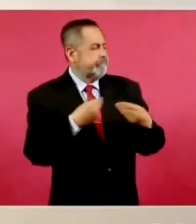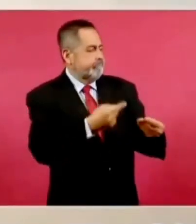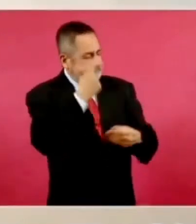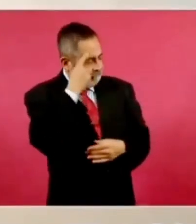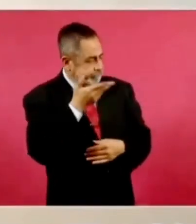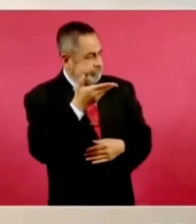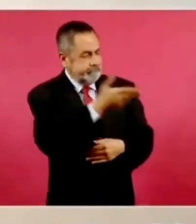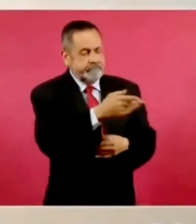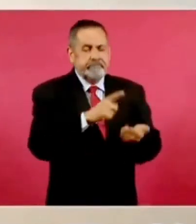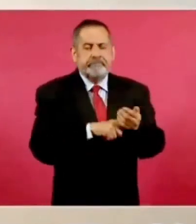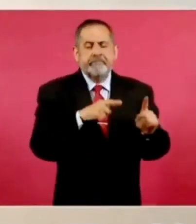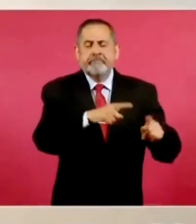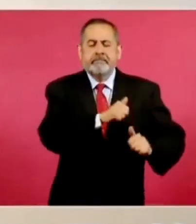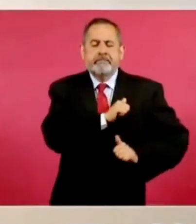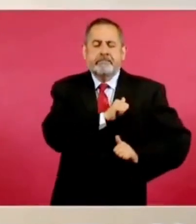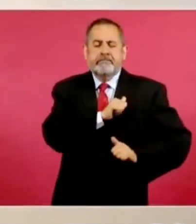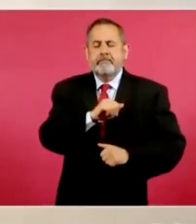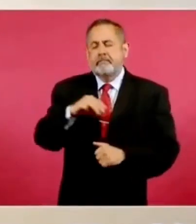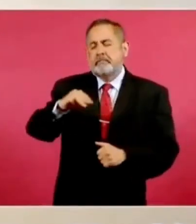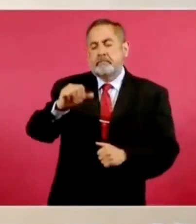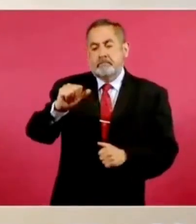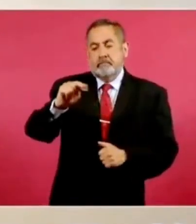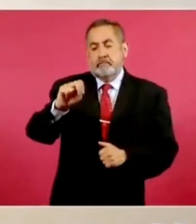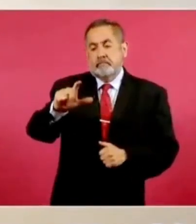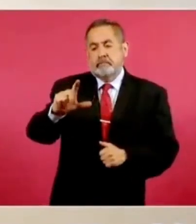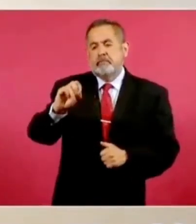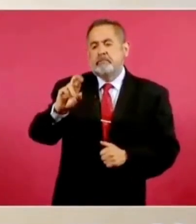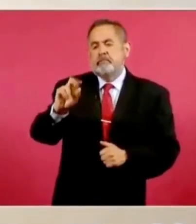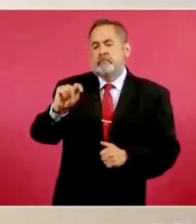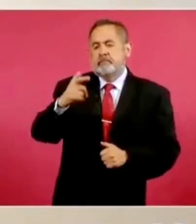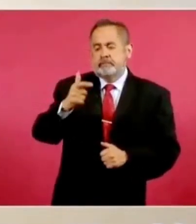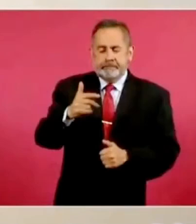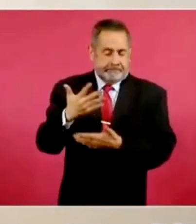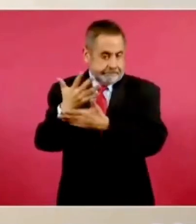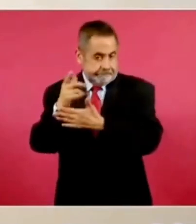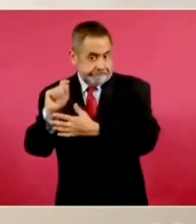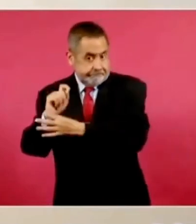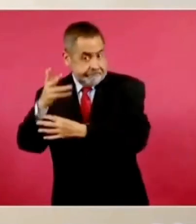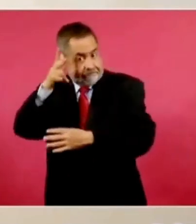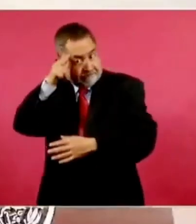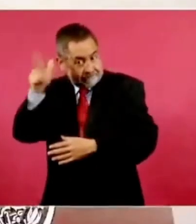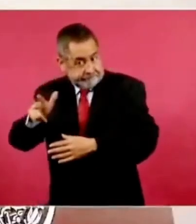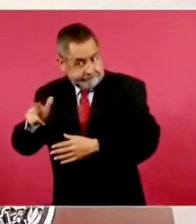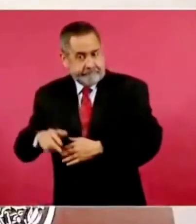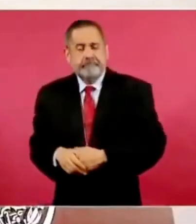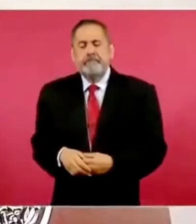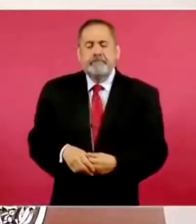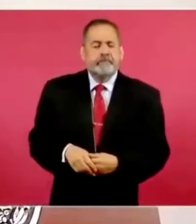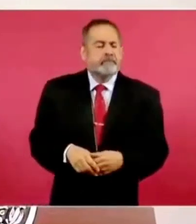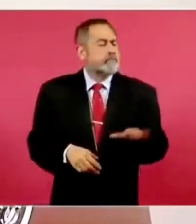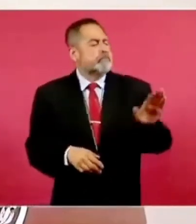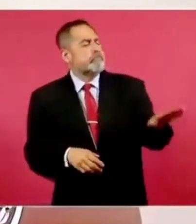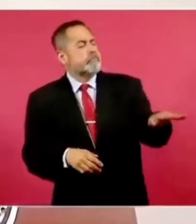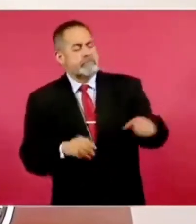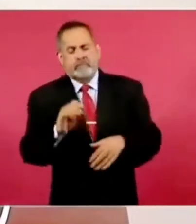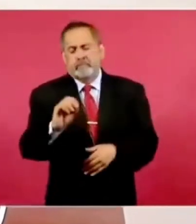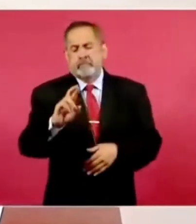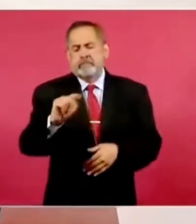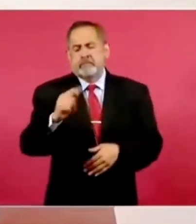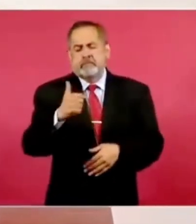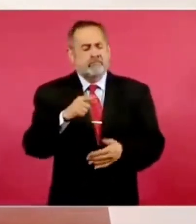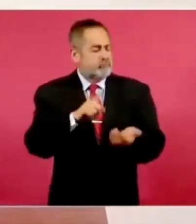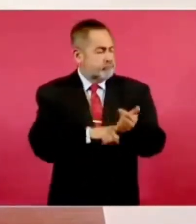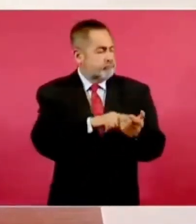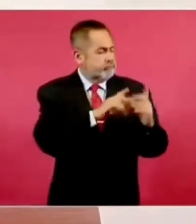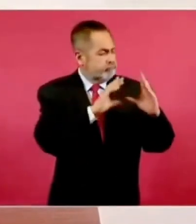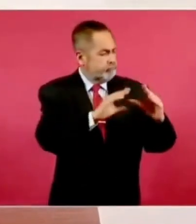dedicada al cabo Manuel Ortega, dice así: Ortega, tu crianza fina,